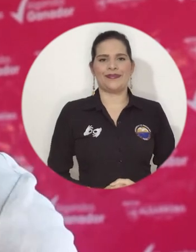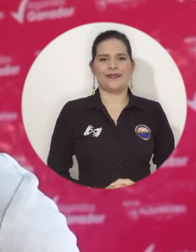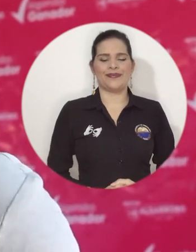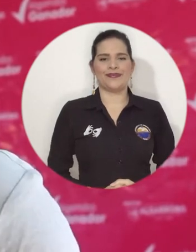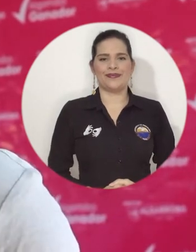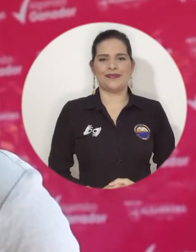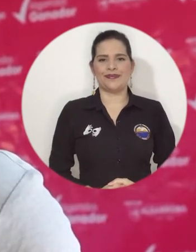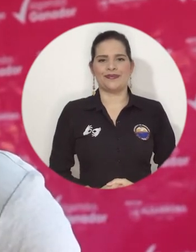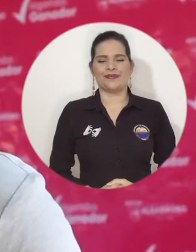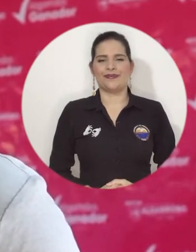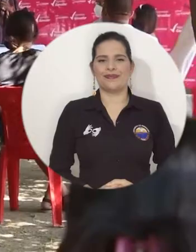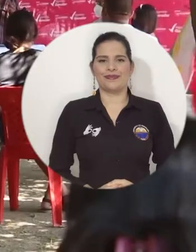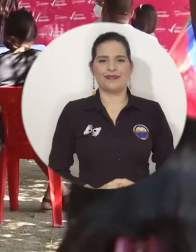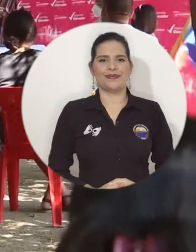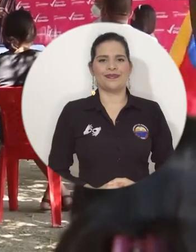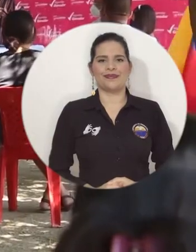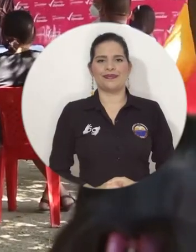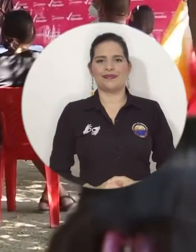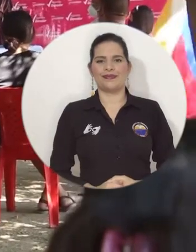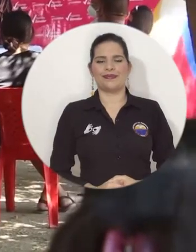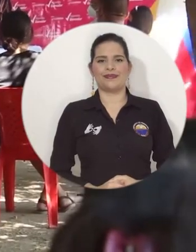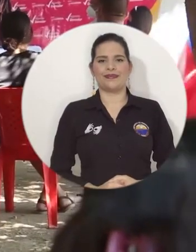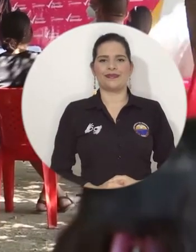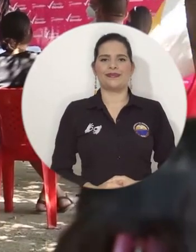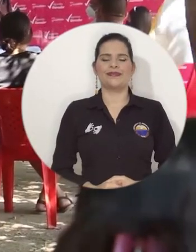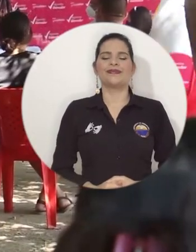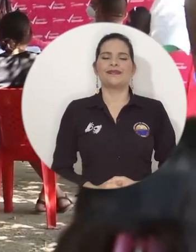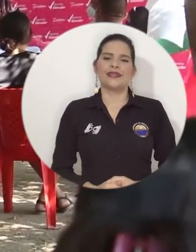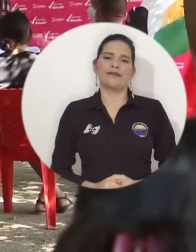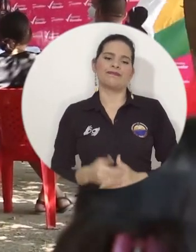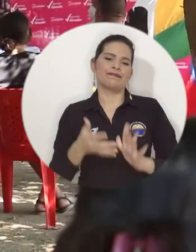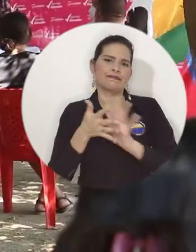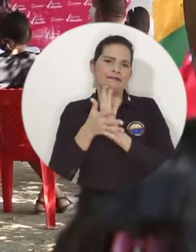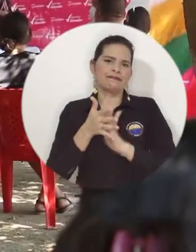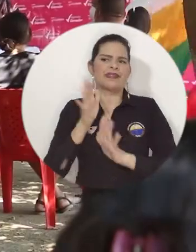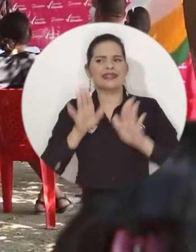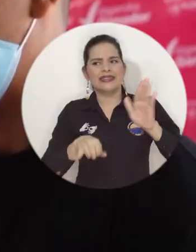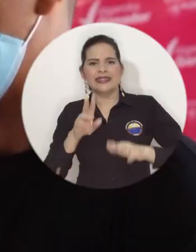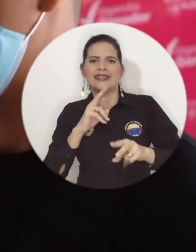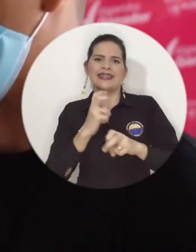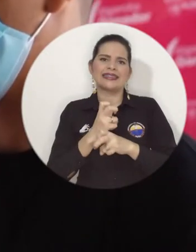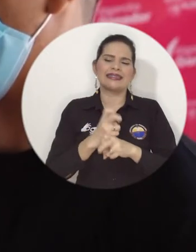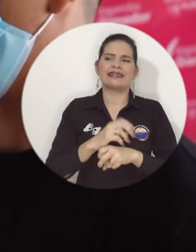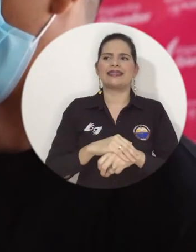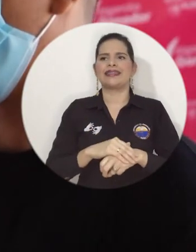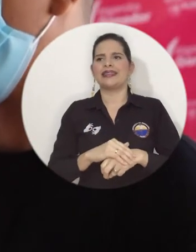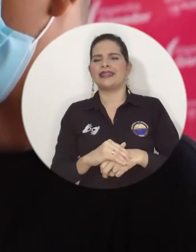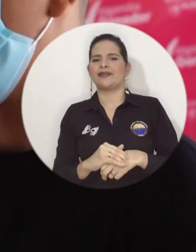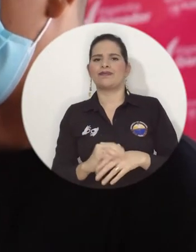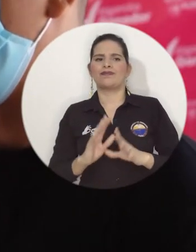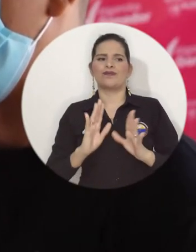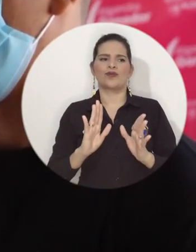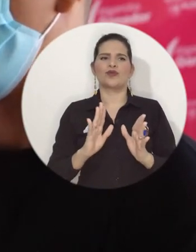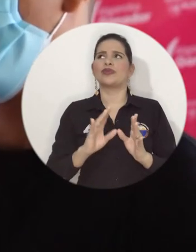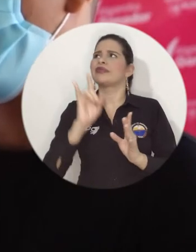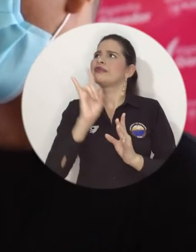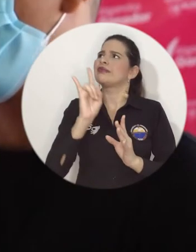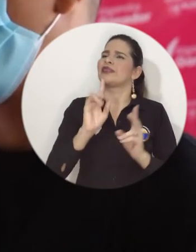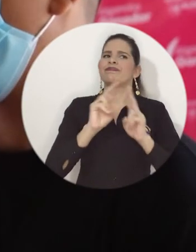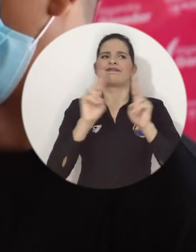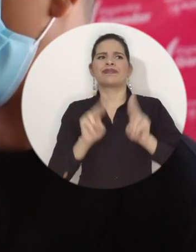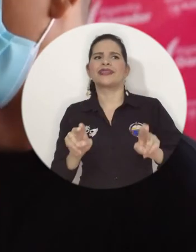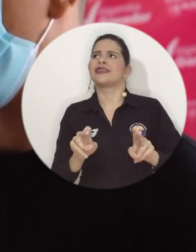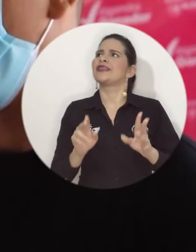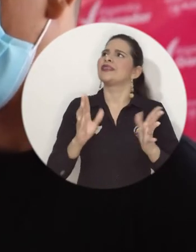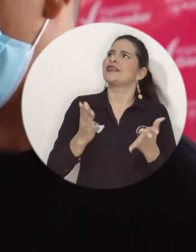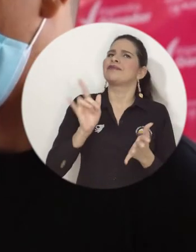y esté la conexión activa, pues me parece bastante importante. La universidad se ha sabido adaptar a las necesidades de los estudiantes, las personas que no cuentan